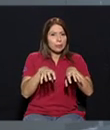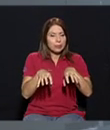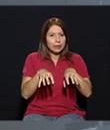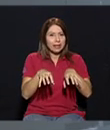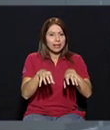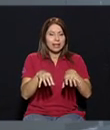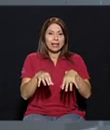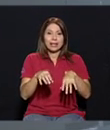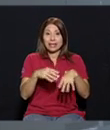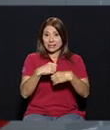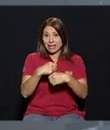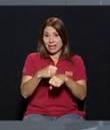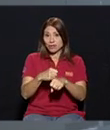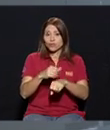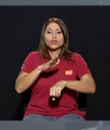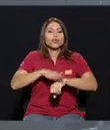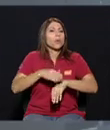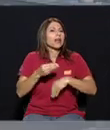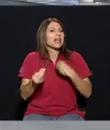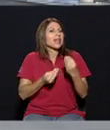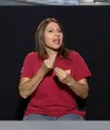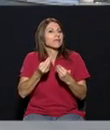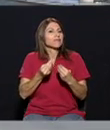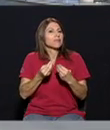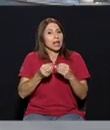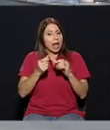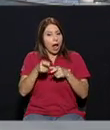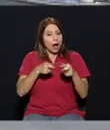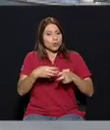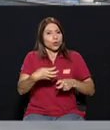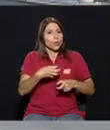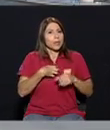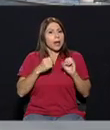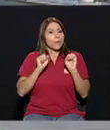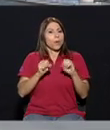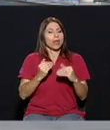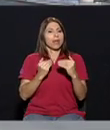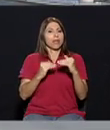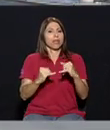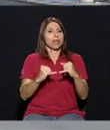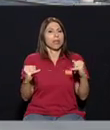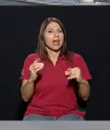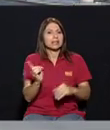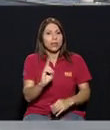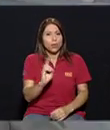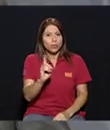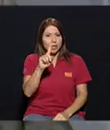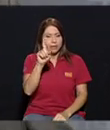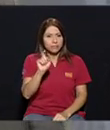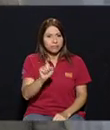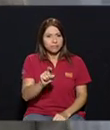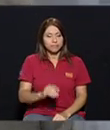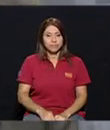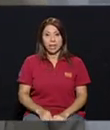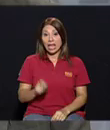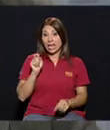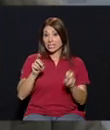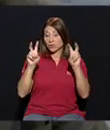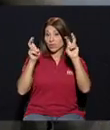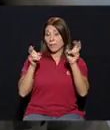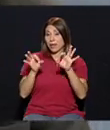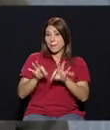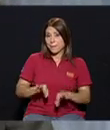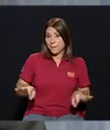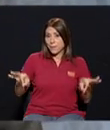del país en torno a los alcances de la autonomía, hasta dónde podría llegar. Este es un tema importantísimo,